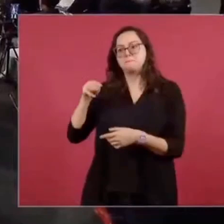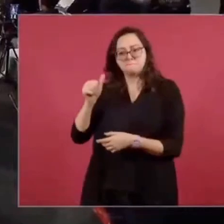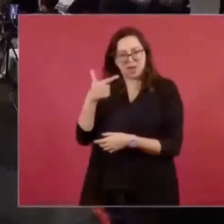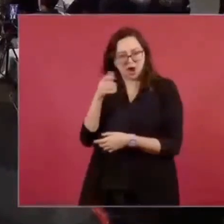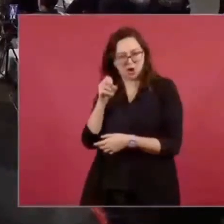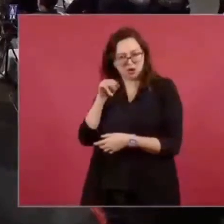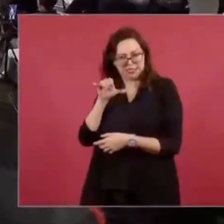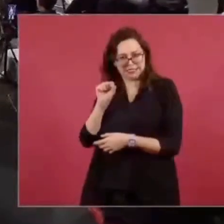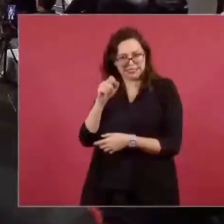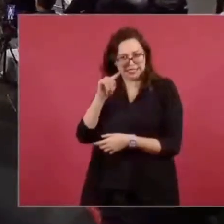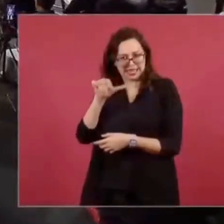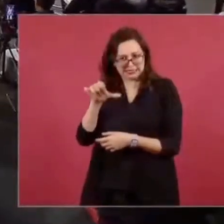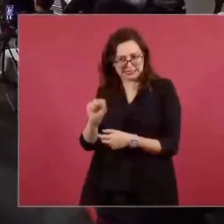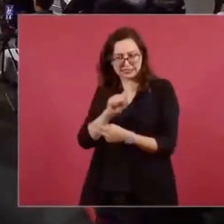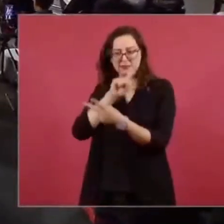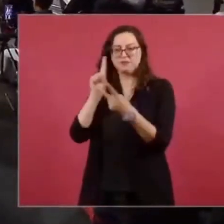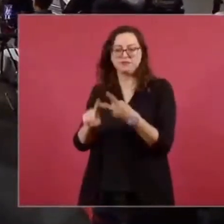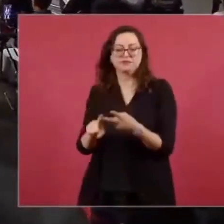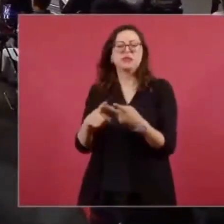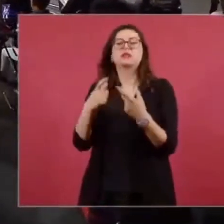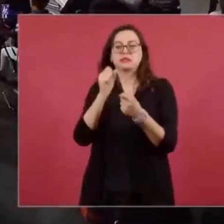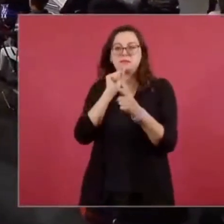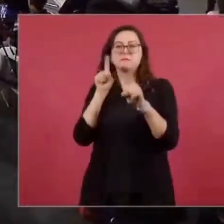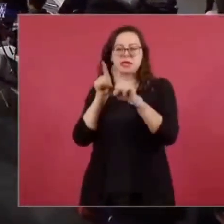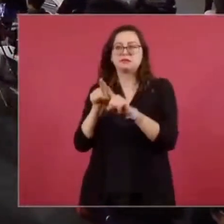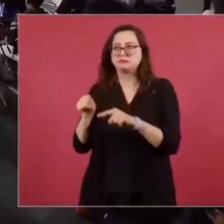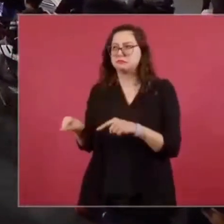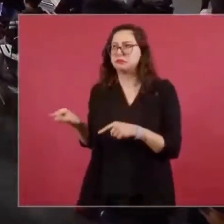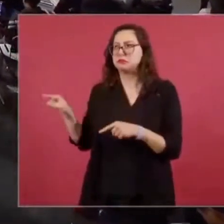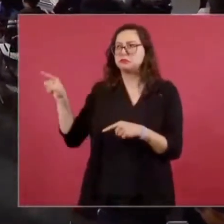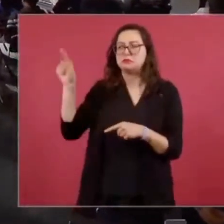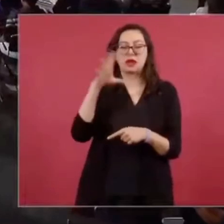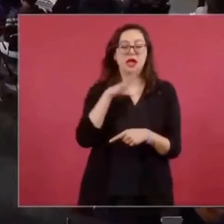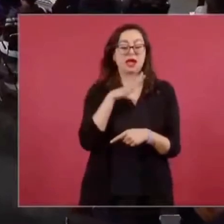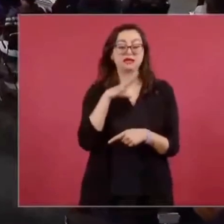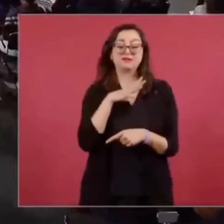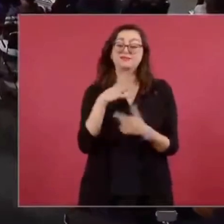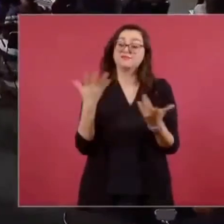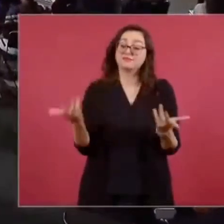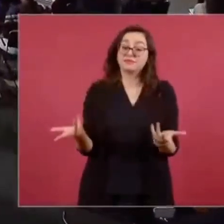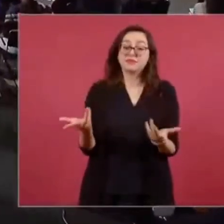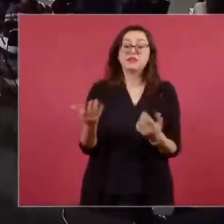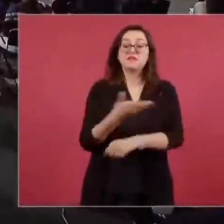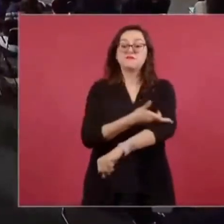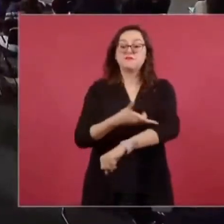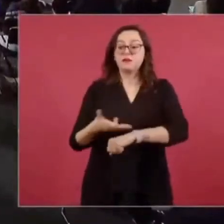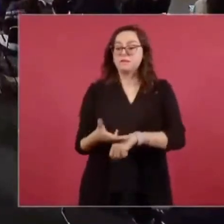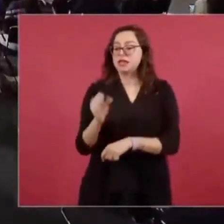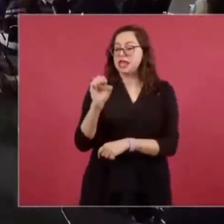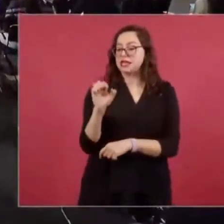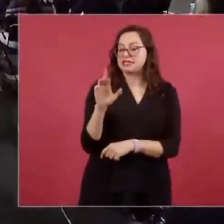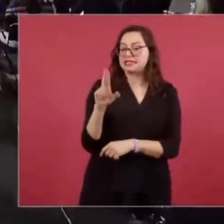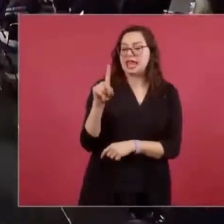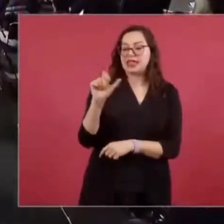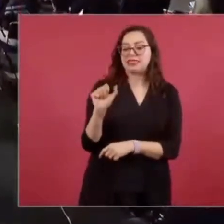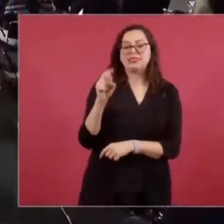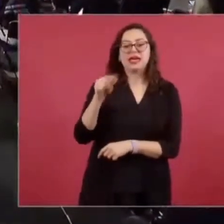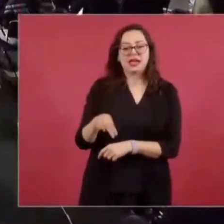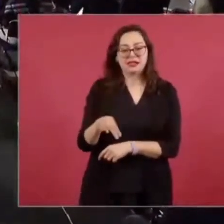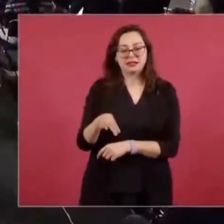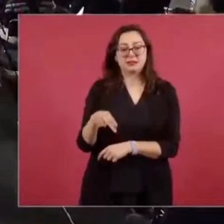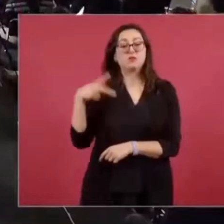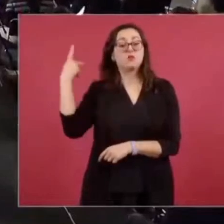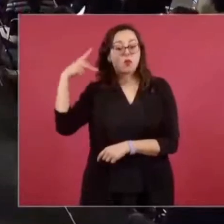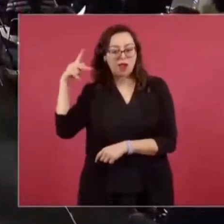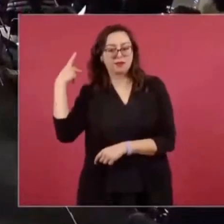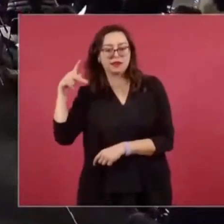Tampoco puede olvidarse el lamentable sacrificio de la familia Cerdán en la ciudad de